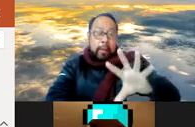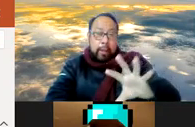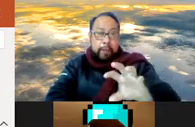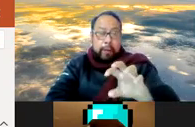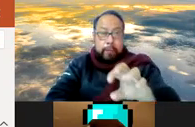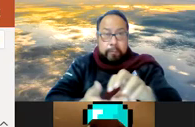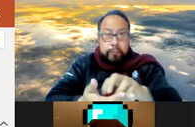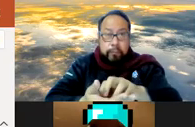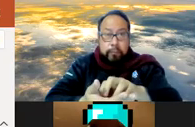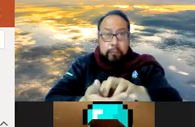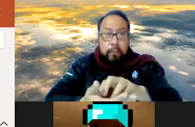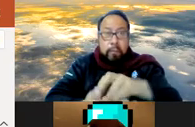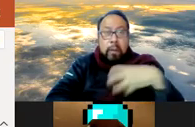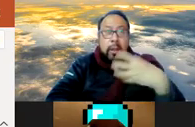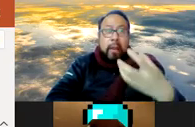academias. ¿A qué me refiero?